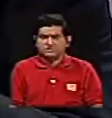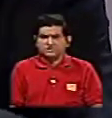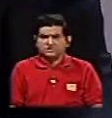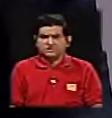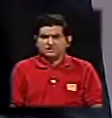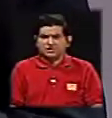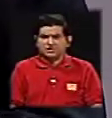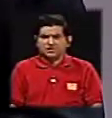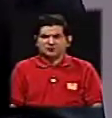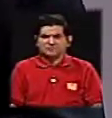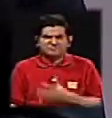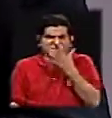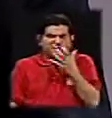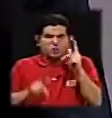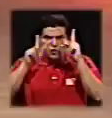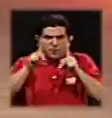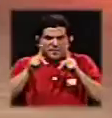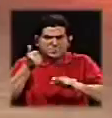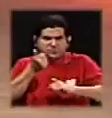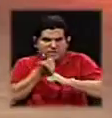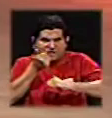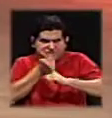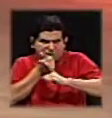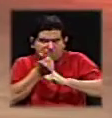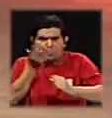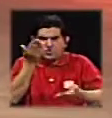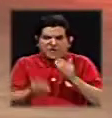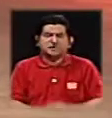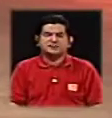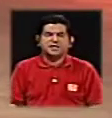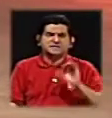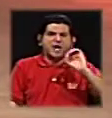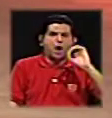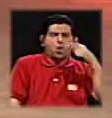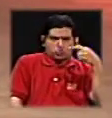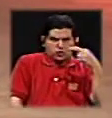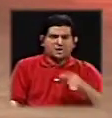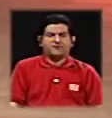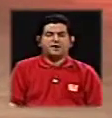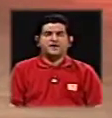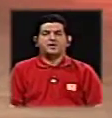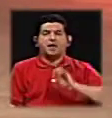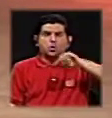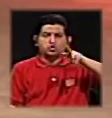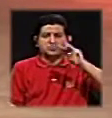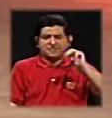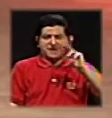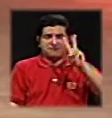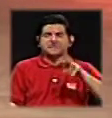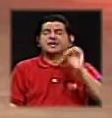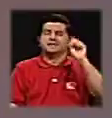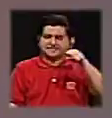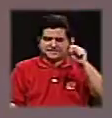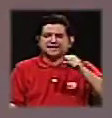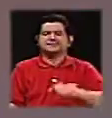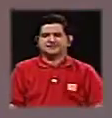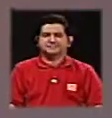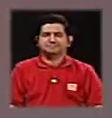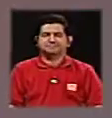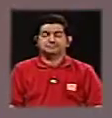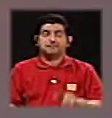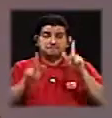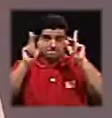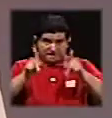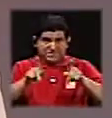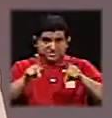hay más disgusto entre los simpatizantes de Otto Guevara. De José María Villalta, por ejemplo. Sí, que esos, digamos, las